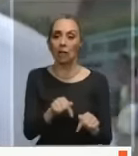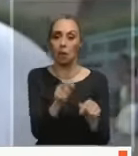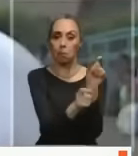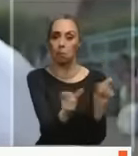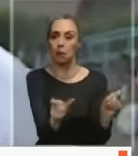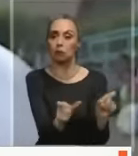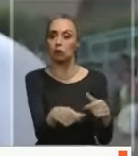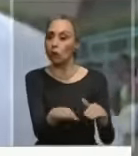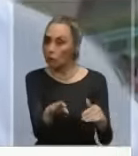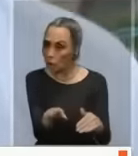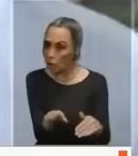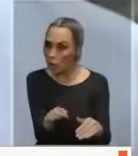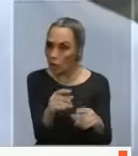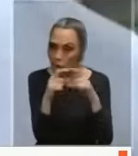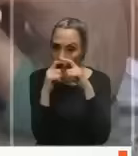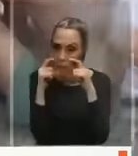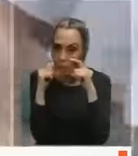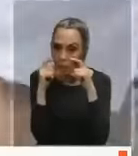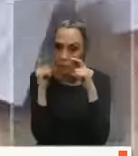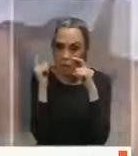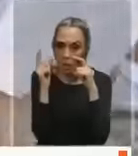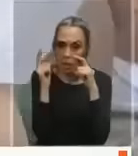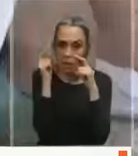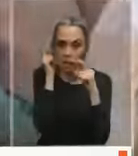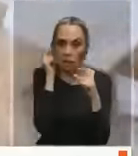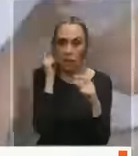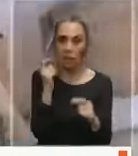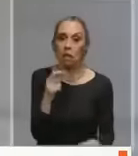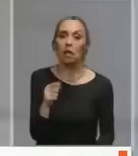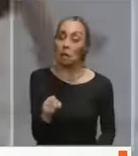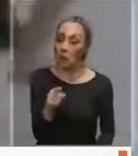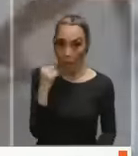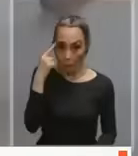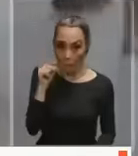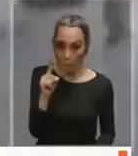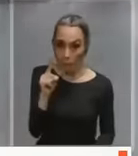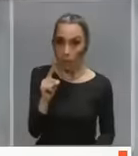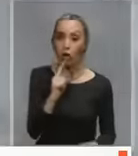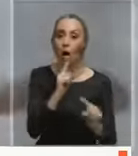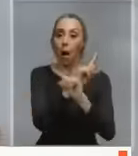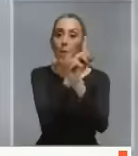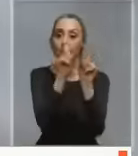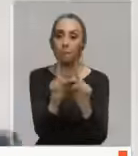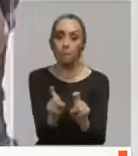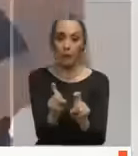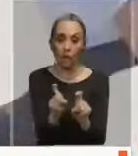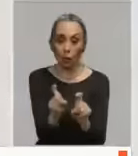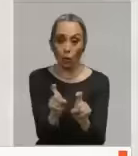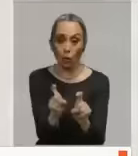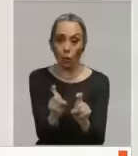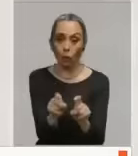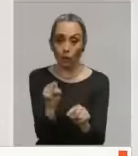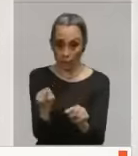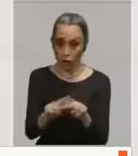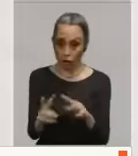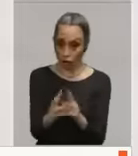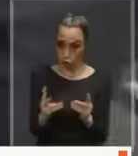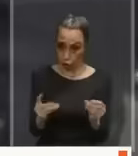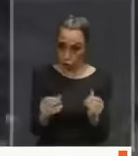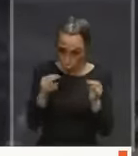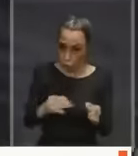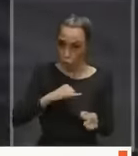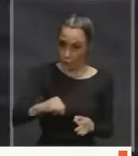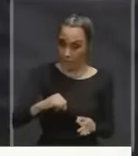porque esas personas no aman para el daño a cualquiera. Pero la gran pregunta ¿es esa la solución